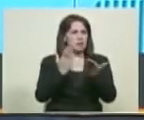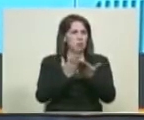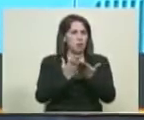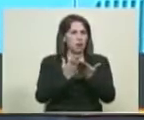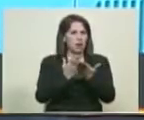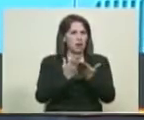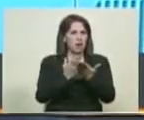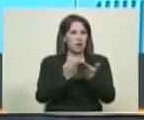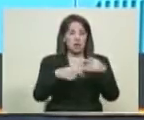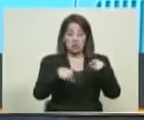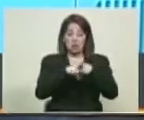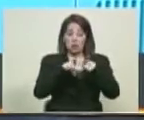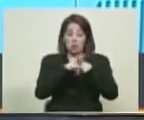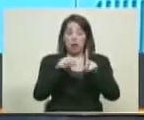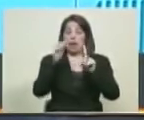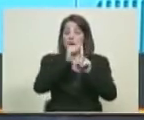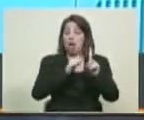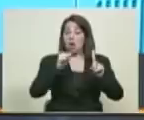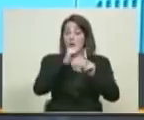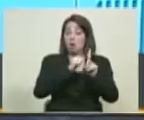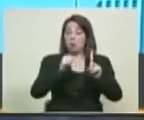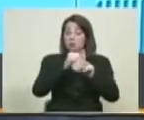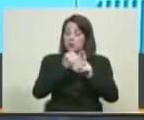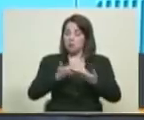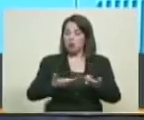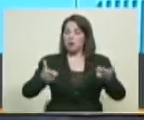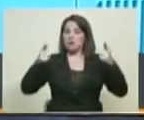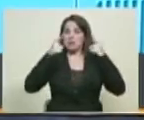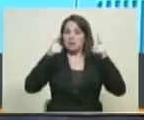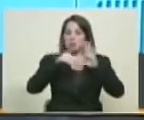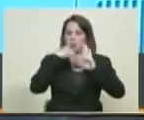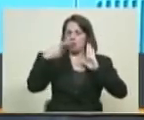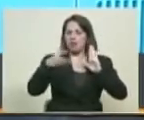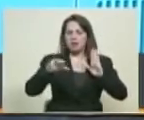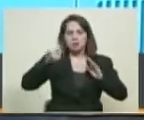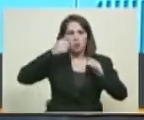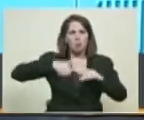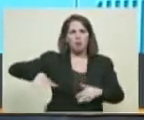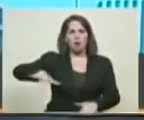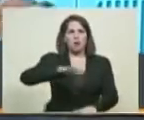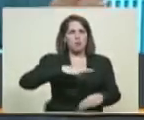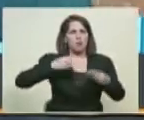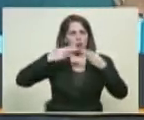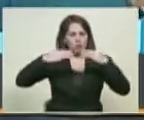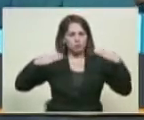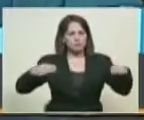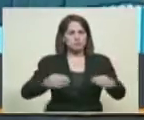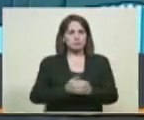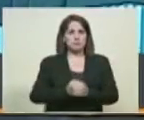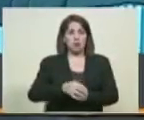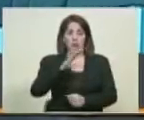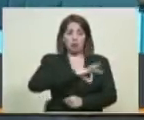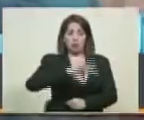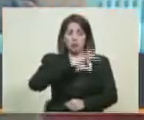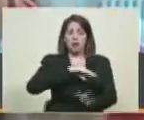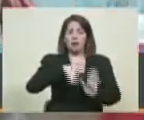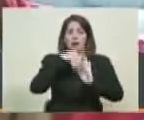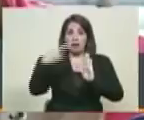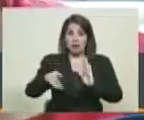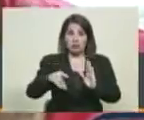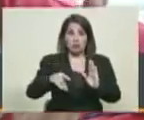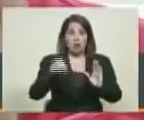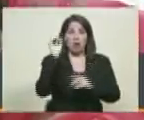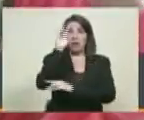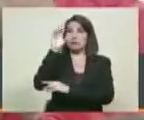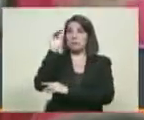la escuela de la lucha por la libertad, por los derechos populares, por los derechos sociales. Mi escuela son las asambleas de barrio, las